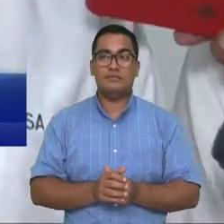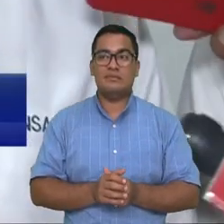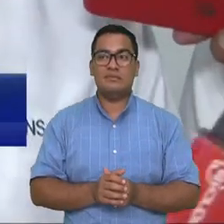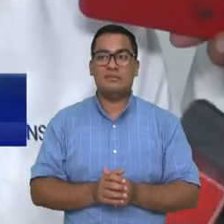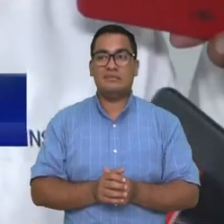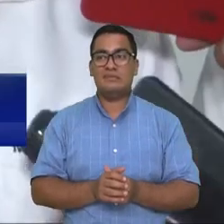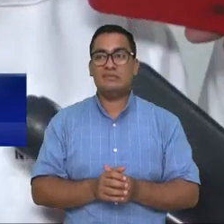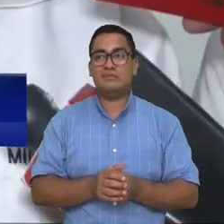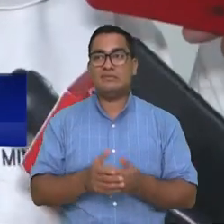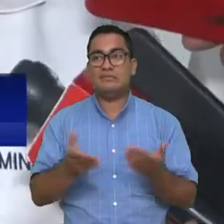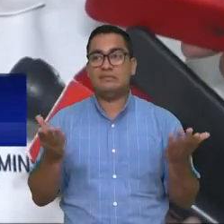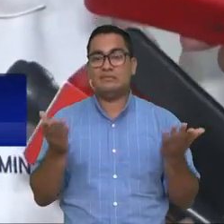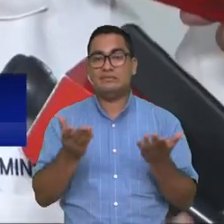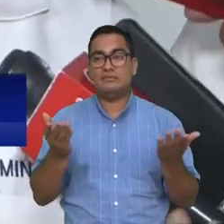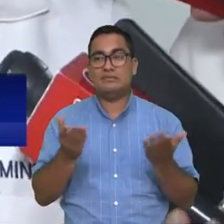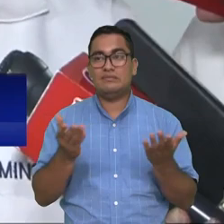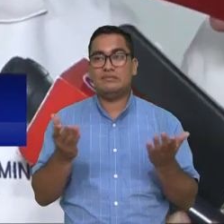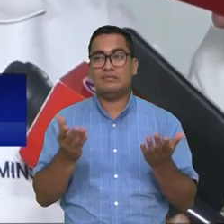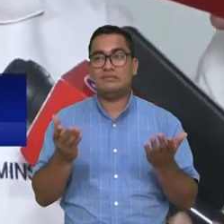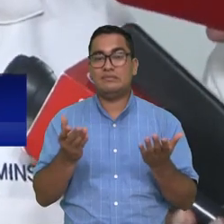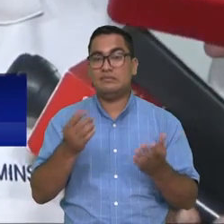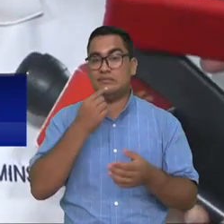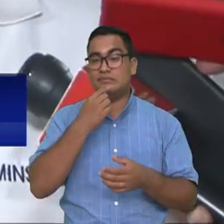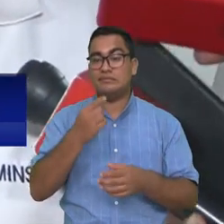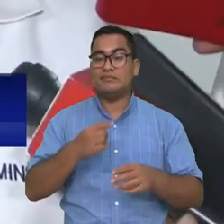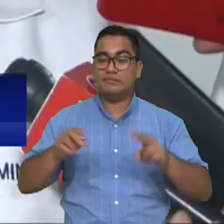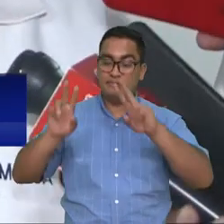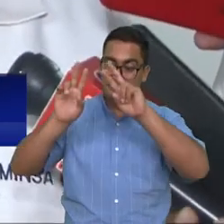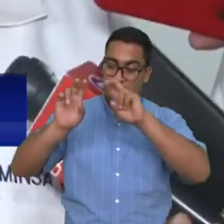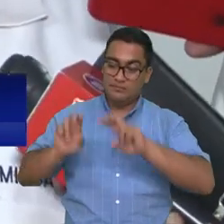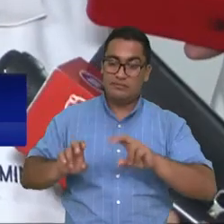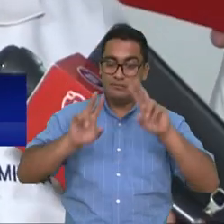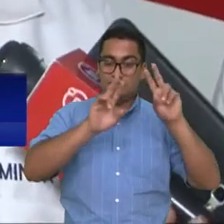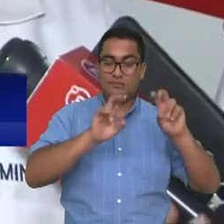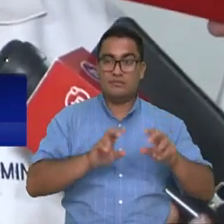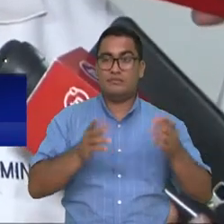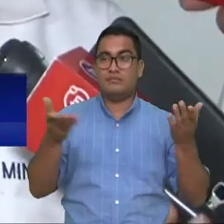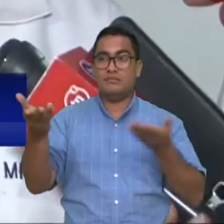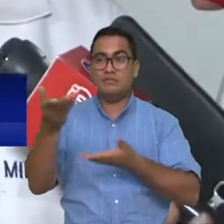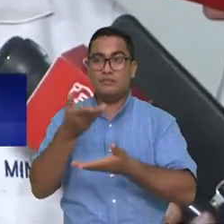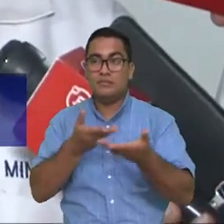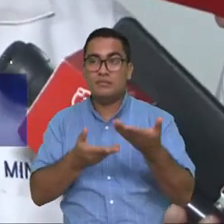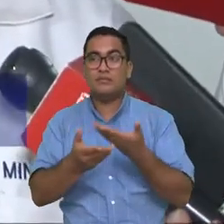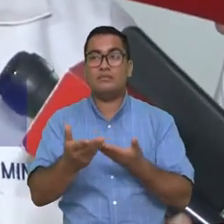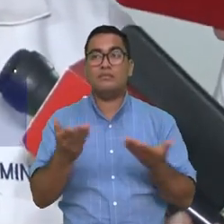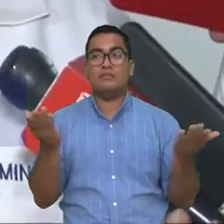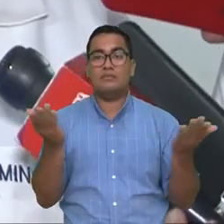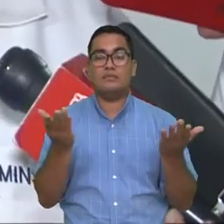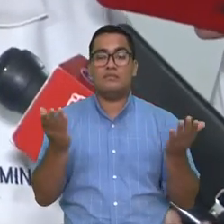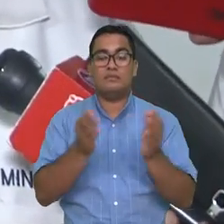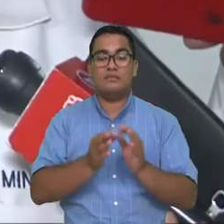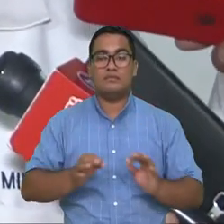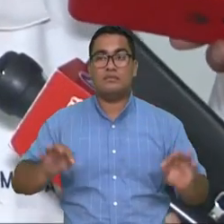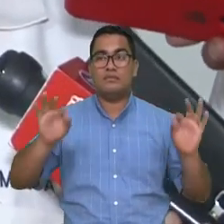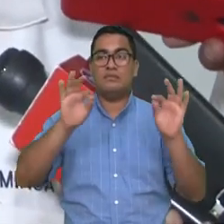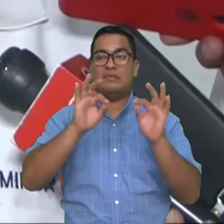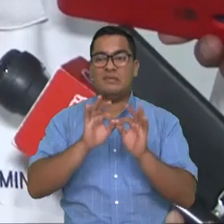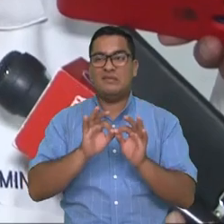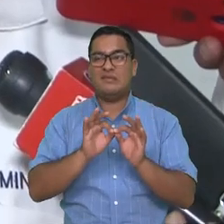de revisión, de intercambio de toda la organización del